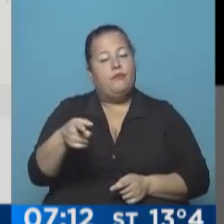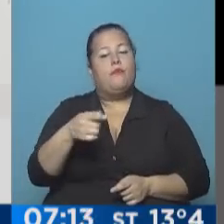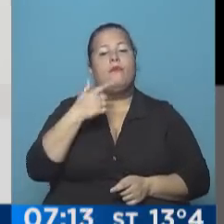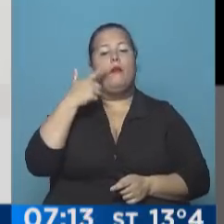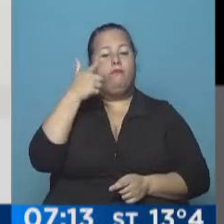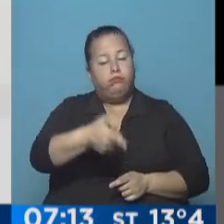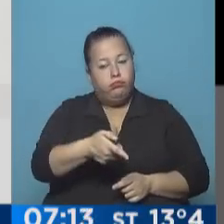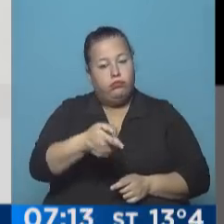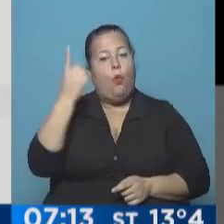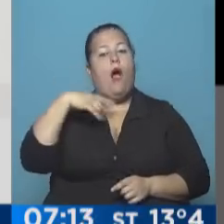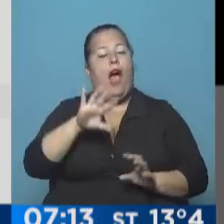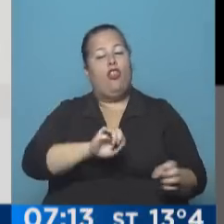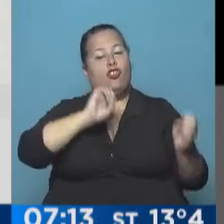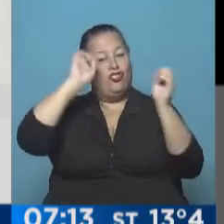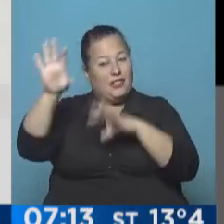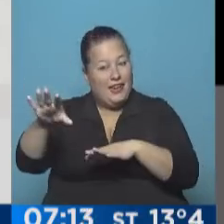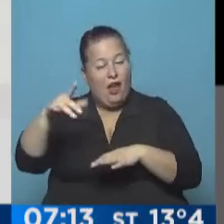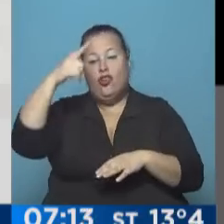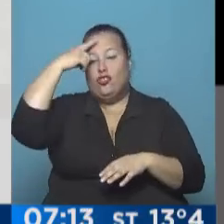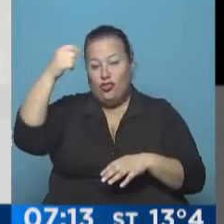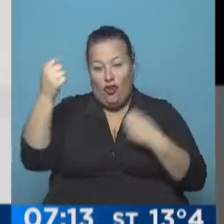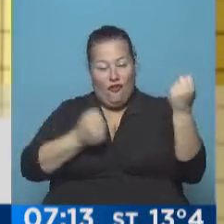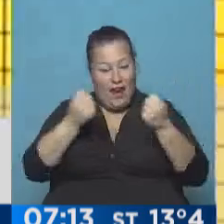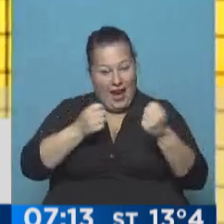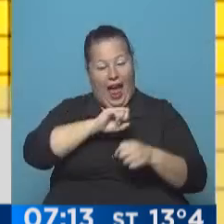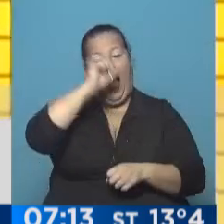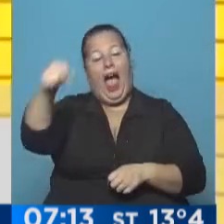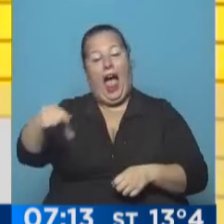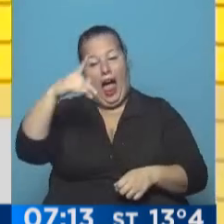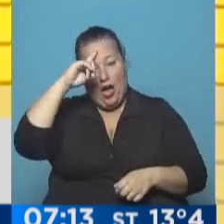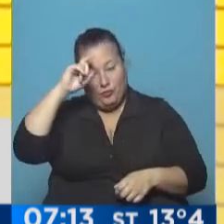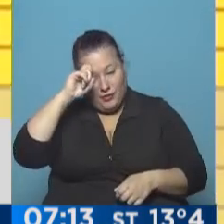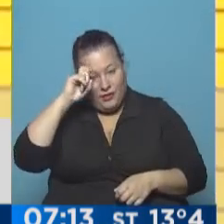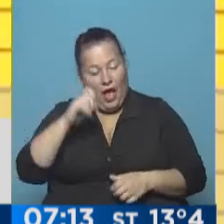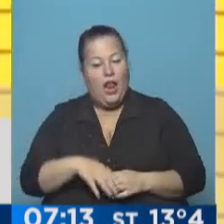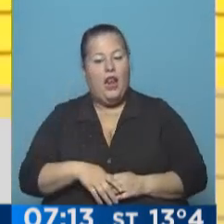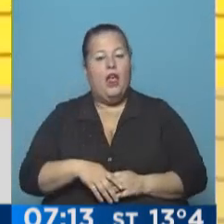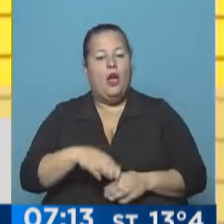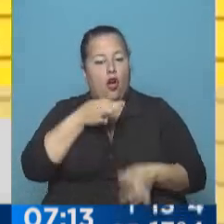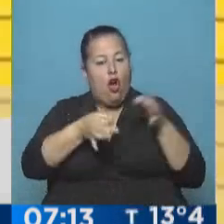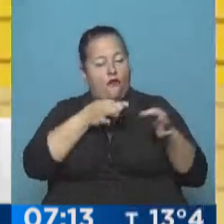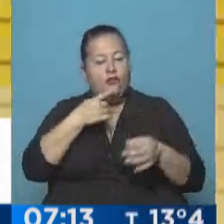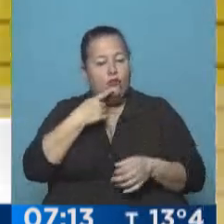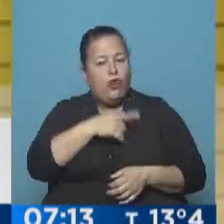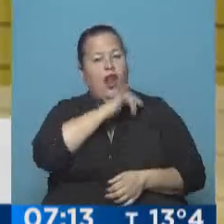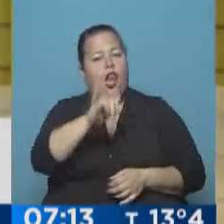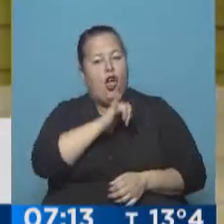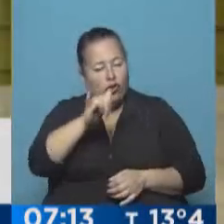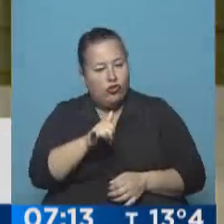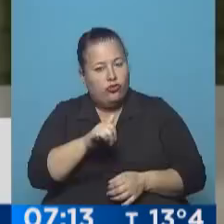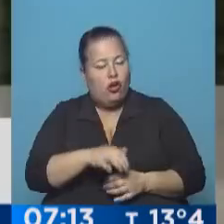un disparo y cuando era trasladado, el chofer que lo llevó hasta el hospital pudo hablar con él y él le contó